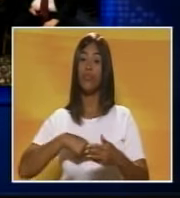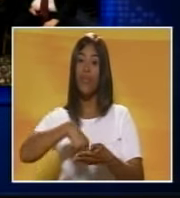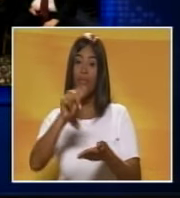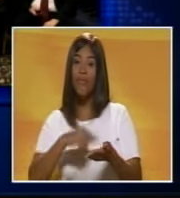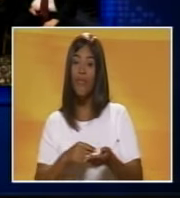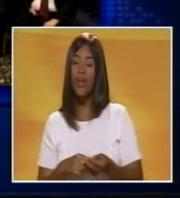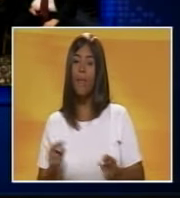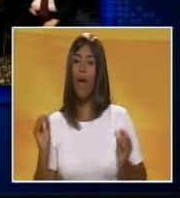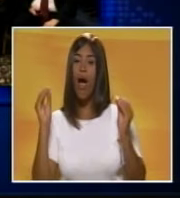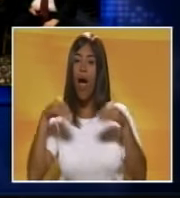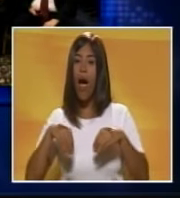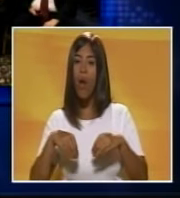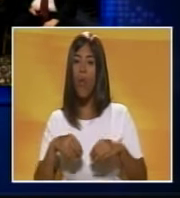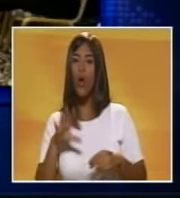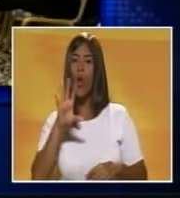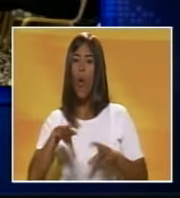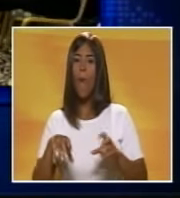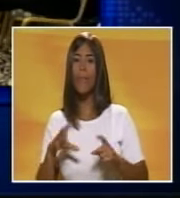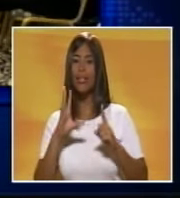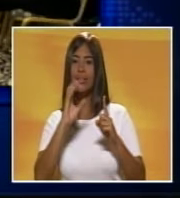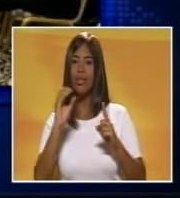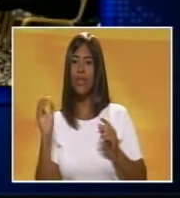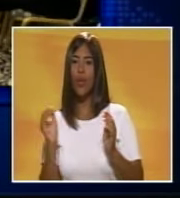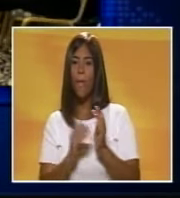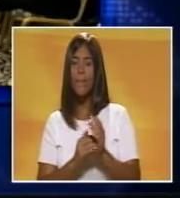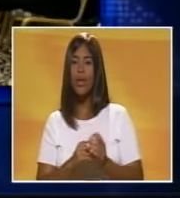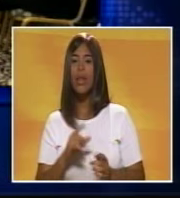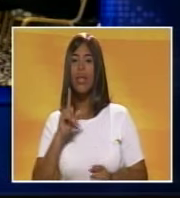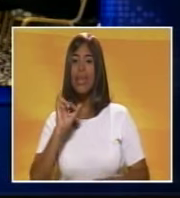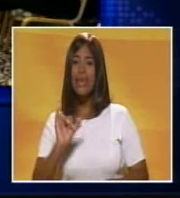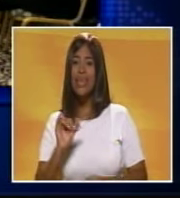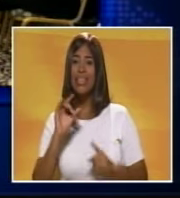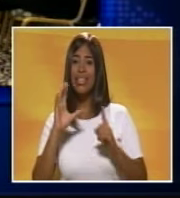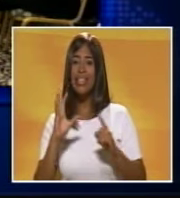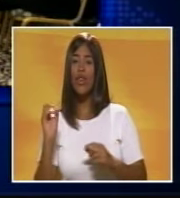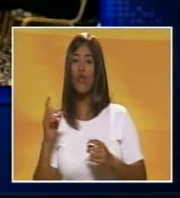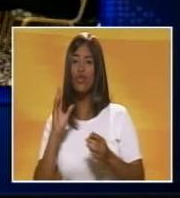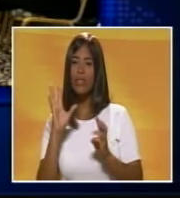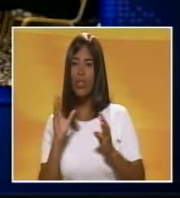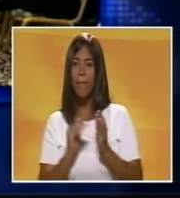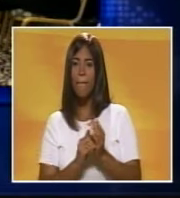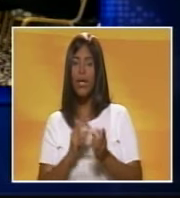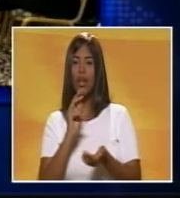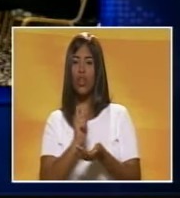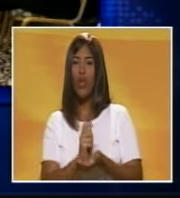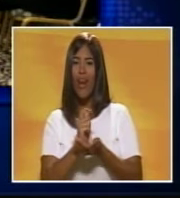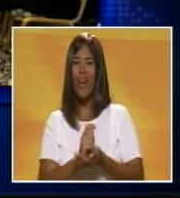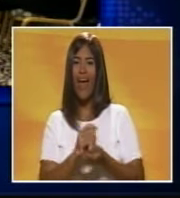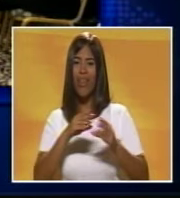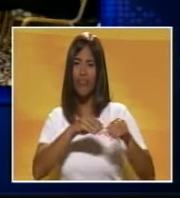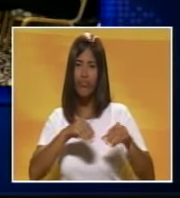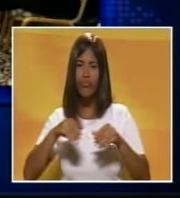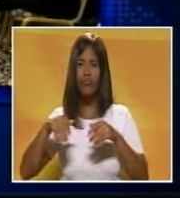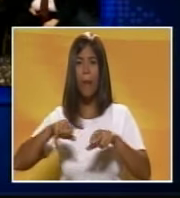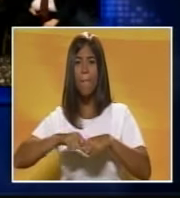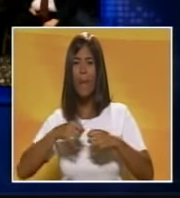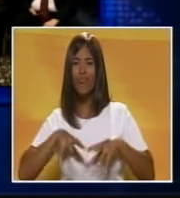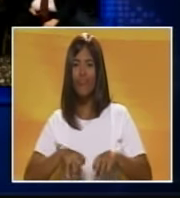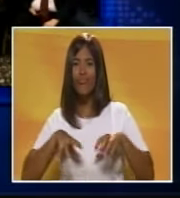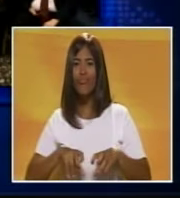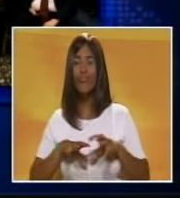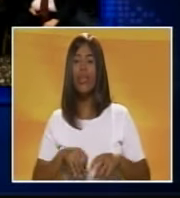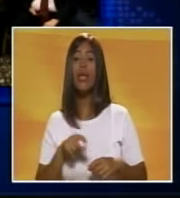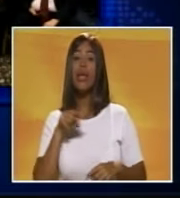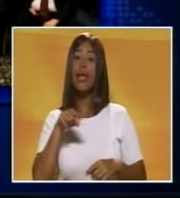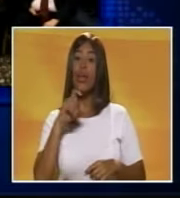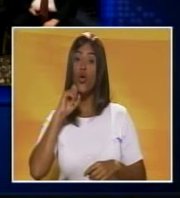garantizar la compra de entre 600.000 y 680.000 toneladas de trigo panadero. Recordó que Rusia proporciona el 60%